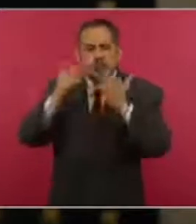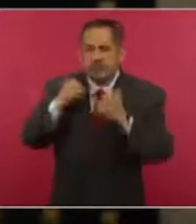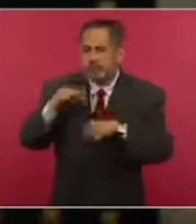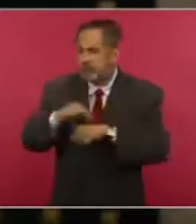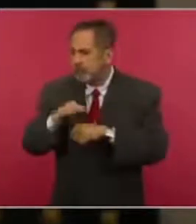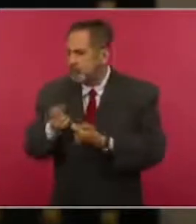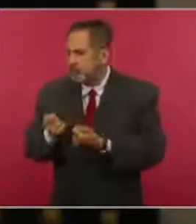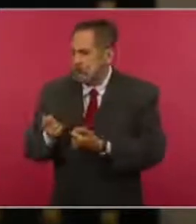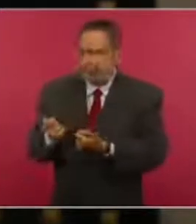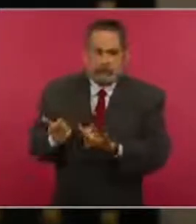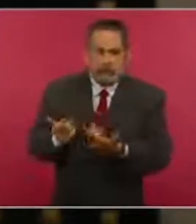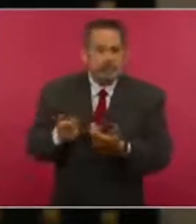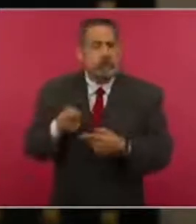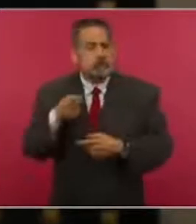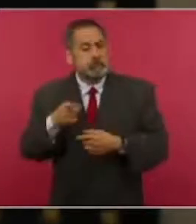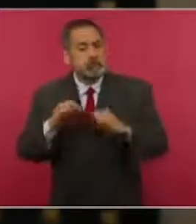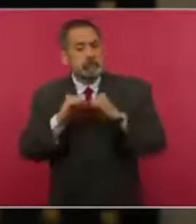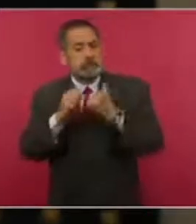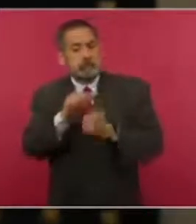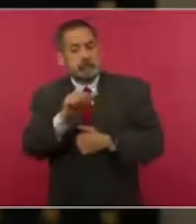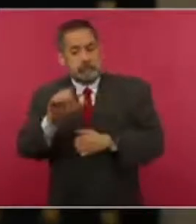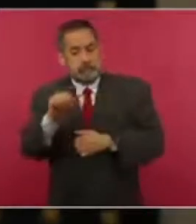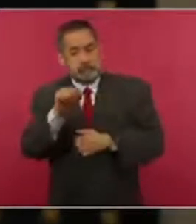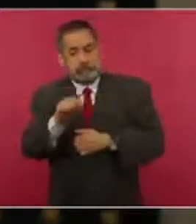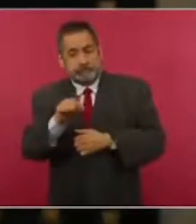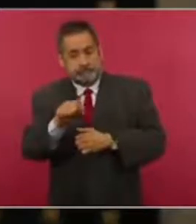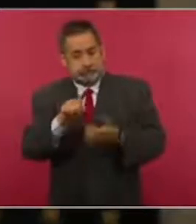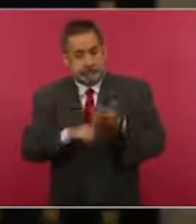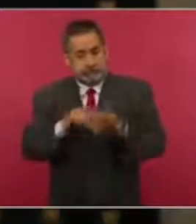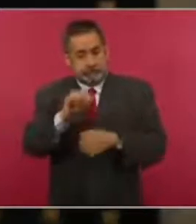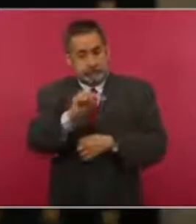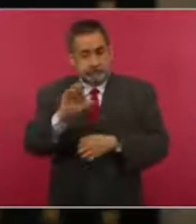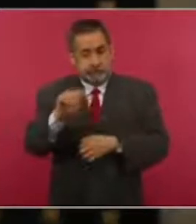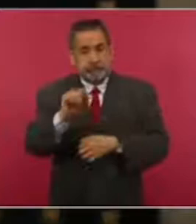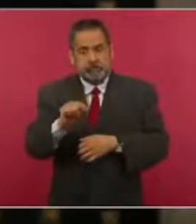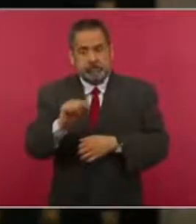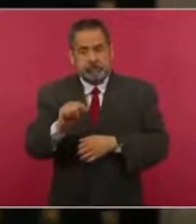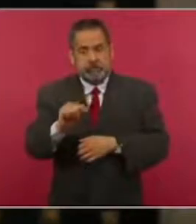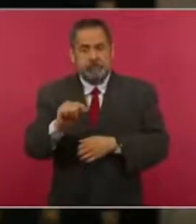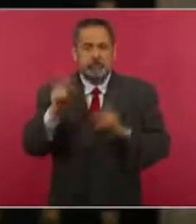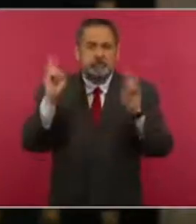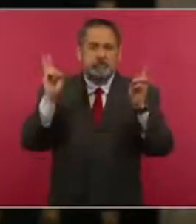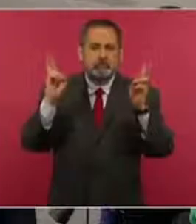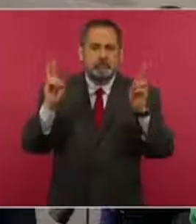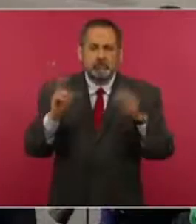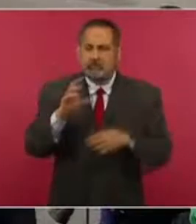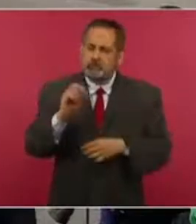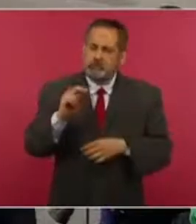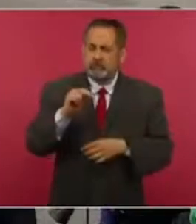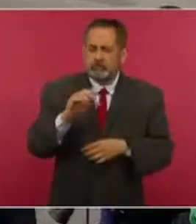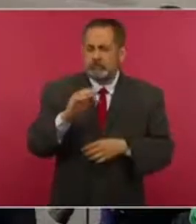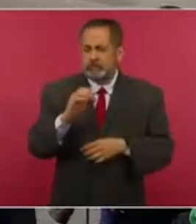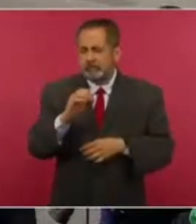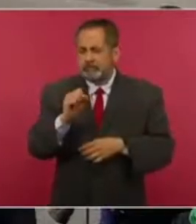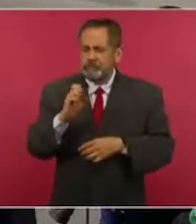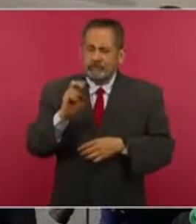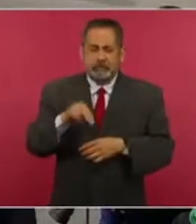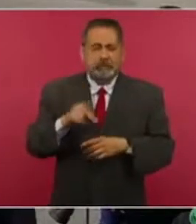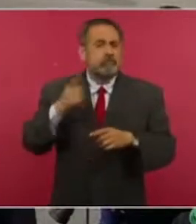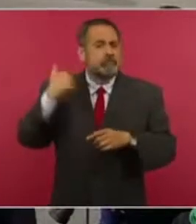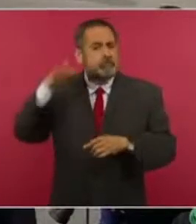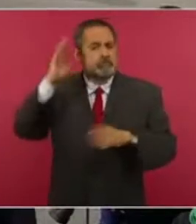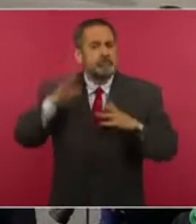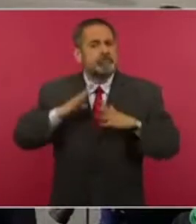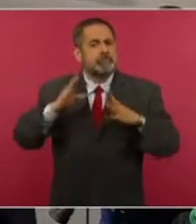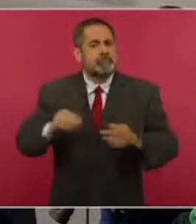médicos. Esta asociación civil, porque es una asociación civil llamada la CONASEM, fue creada por Felipe